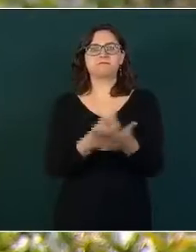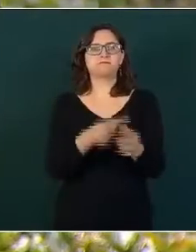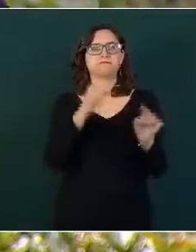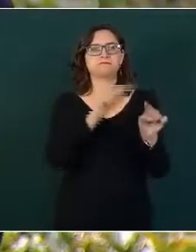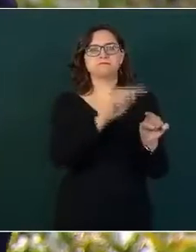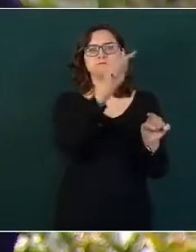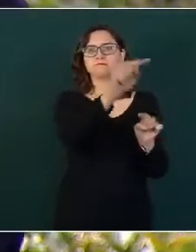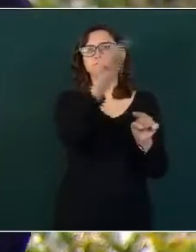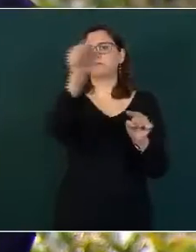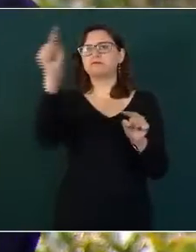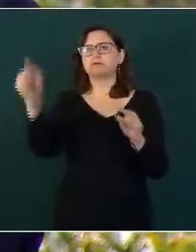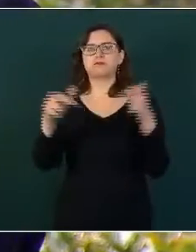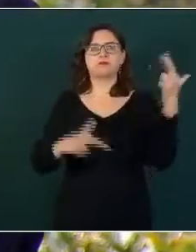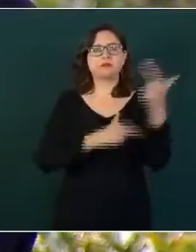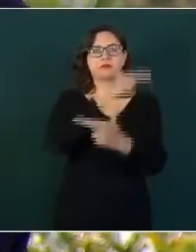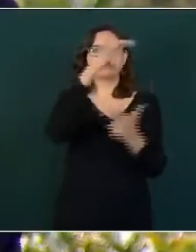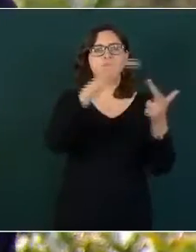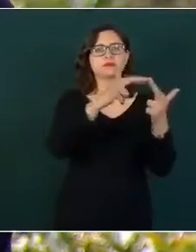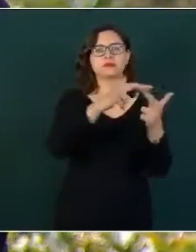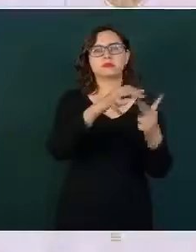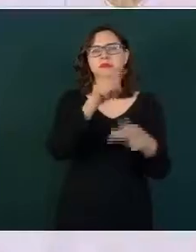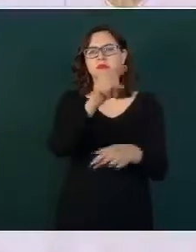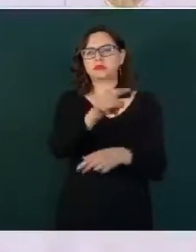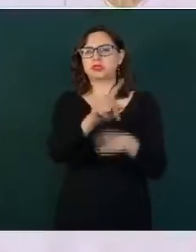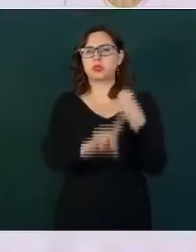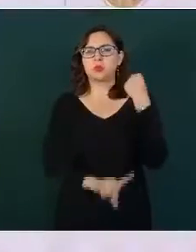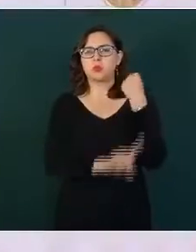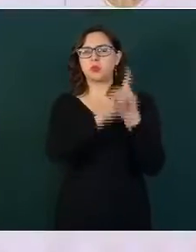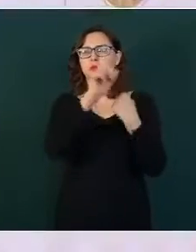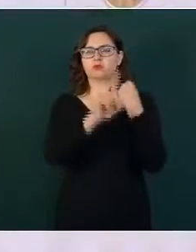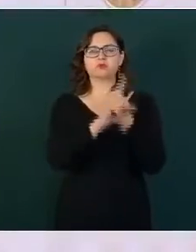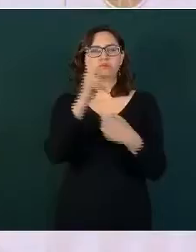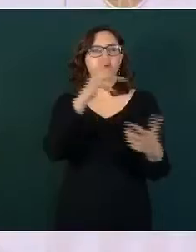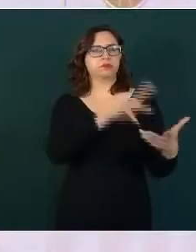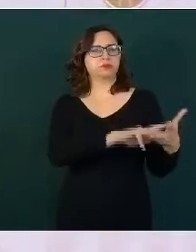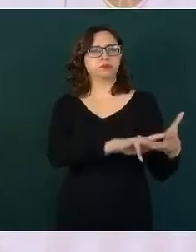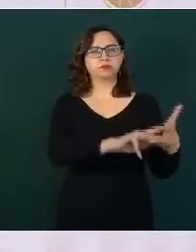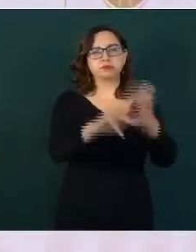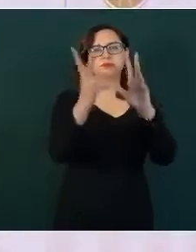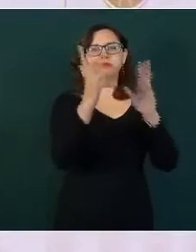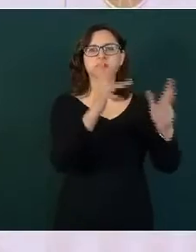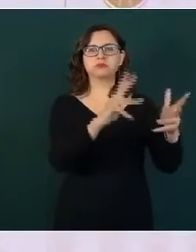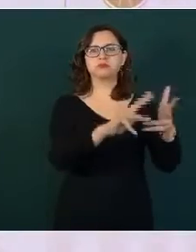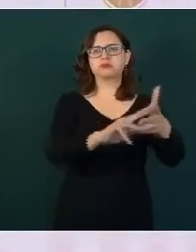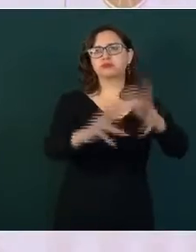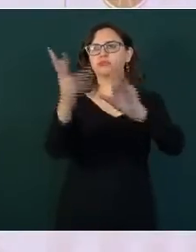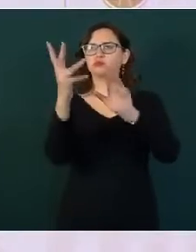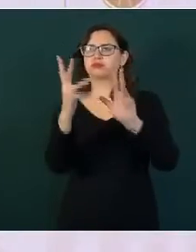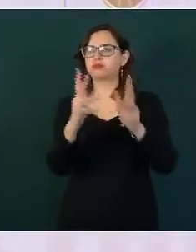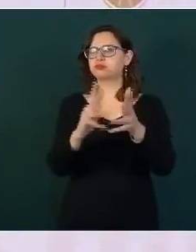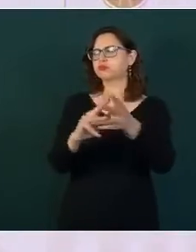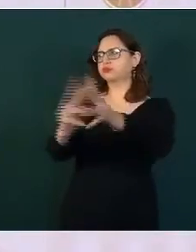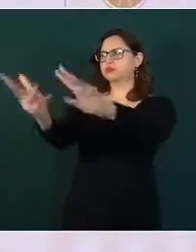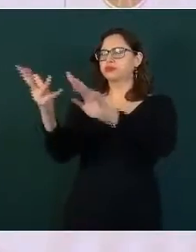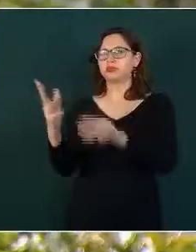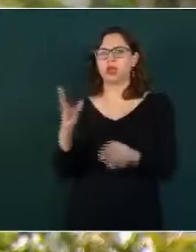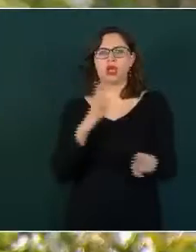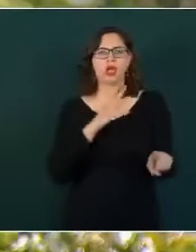del país más afectadas por la